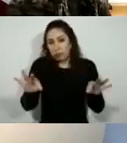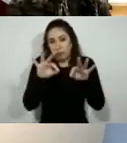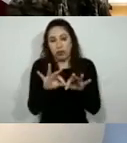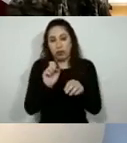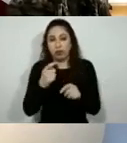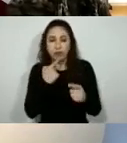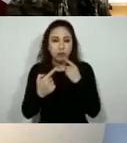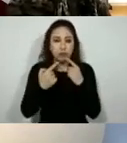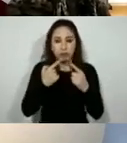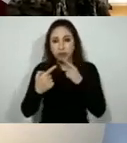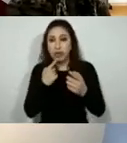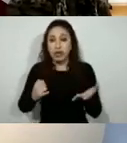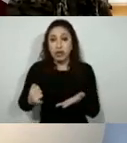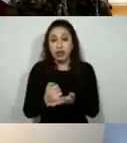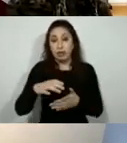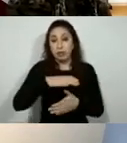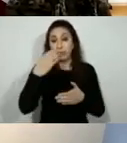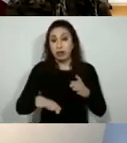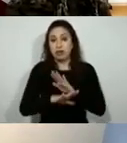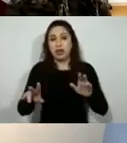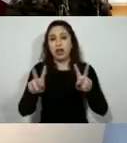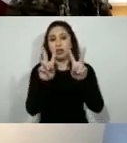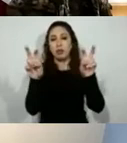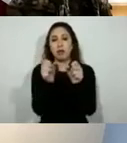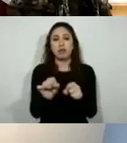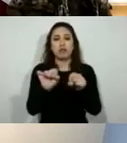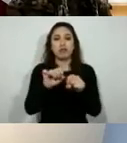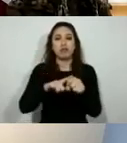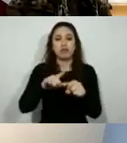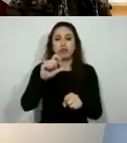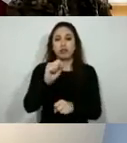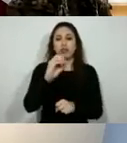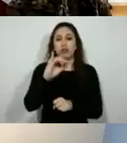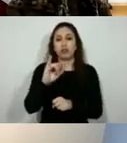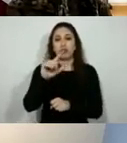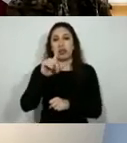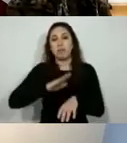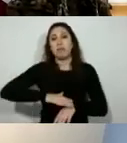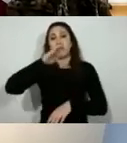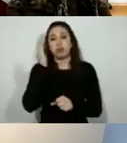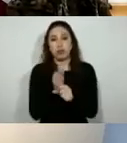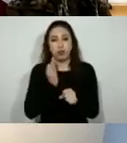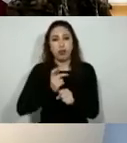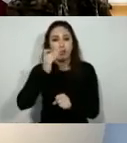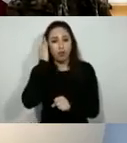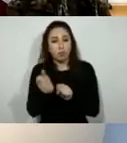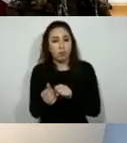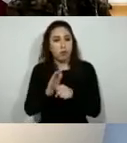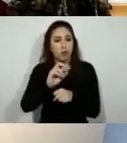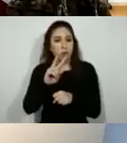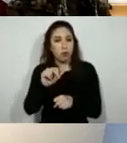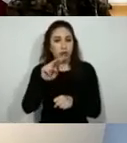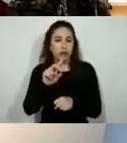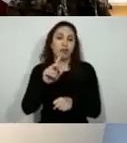es el que tiene que ver con lo social. En medio de esta pandemia, pues era muy importante reforzarlo.